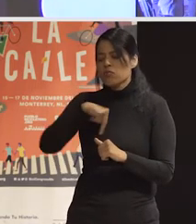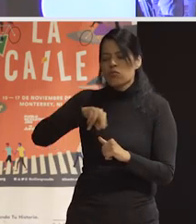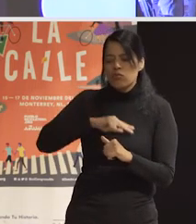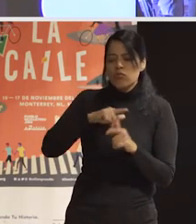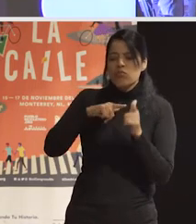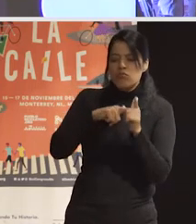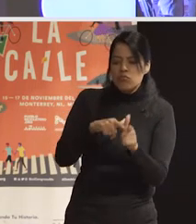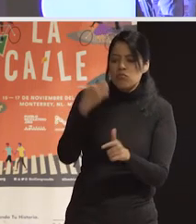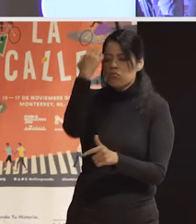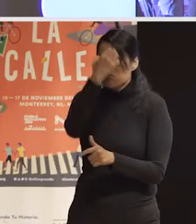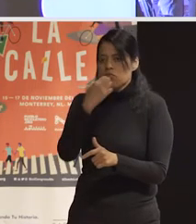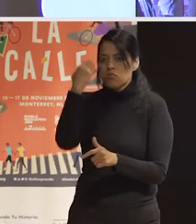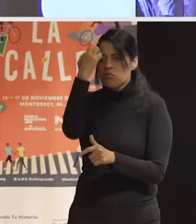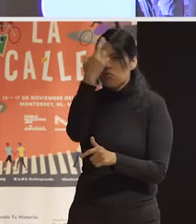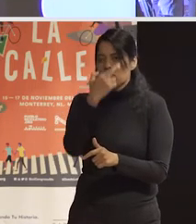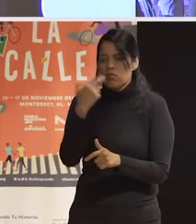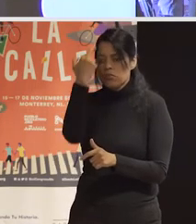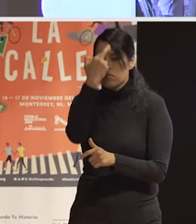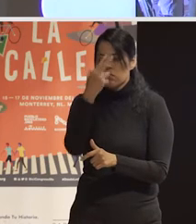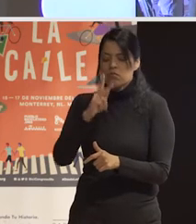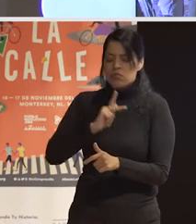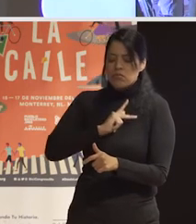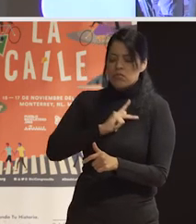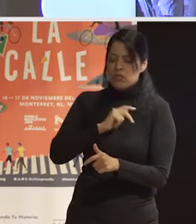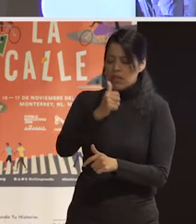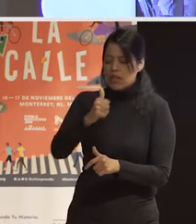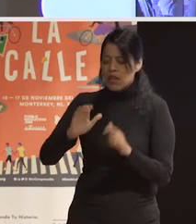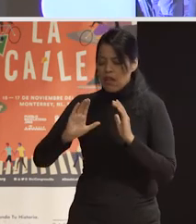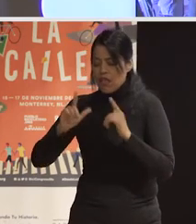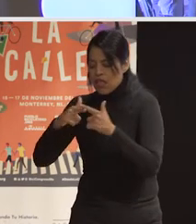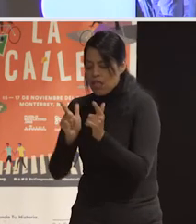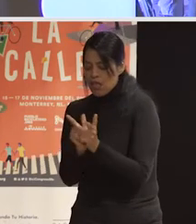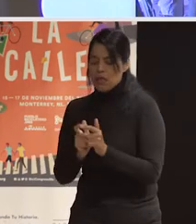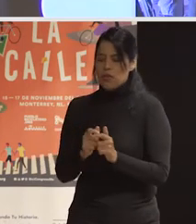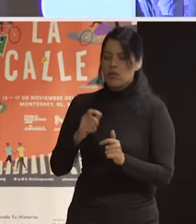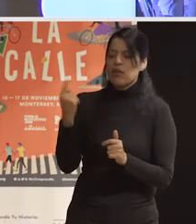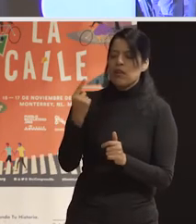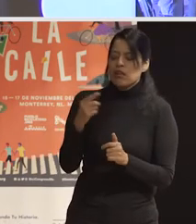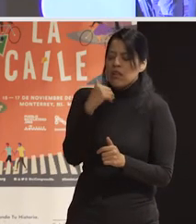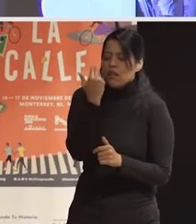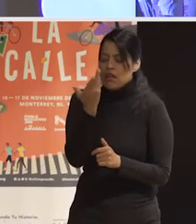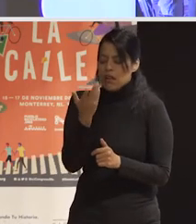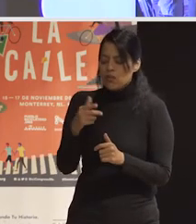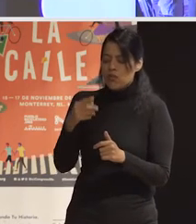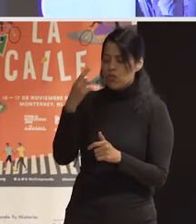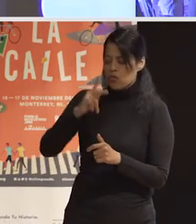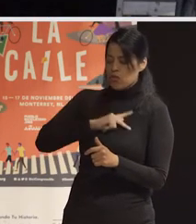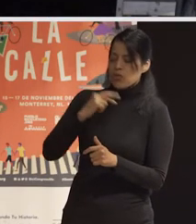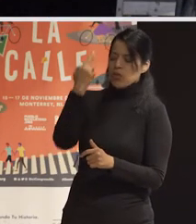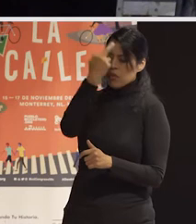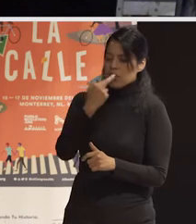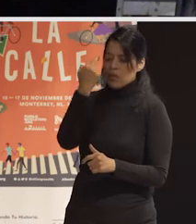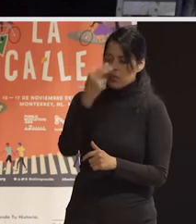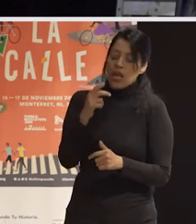un pequeño diagnóstico un autodiagnóstico más bien en cada grupo que buscamos con ese auto diagnóstico pues